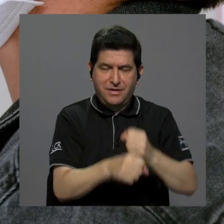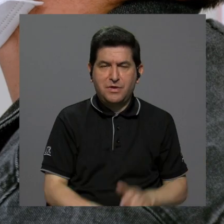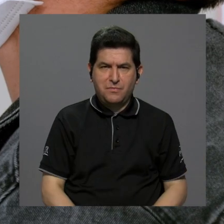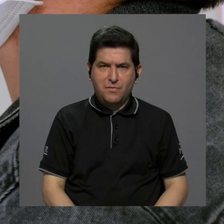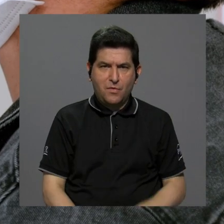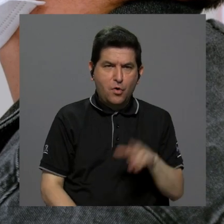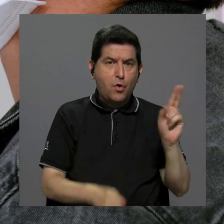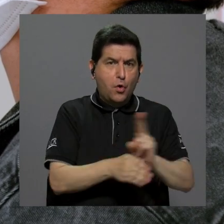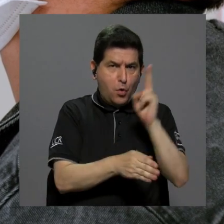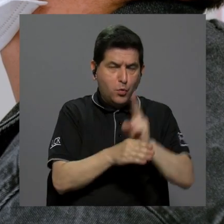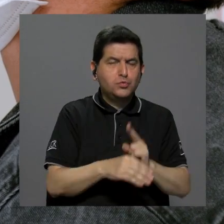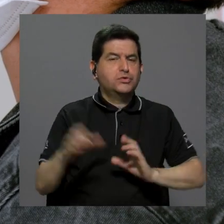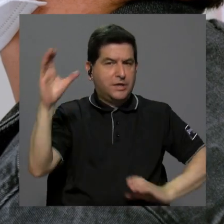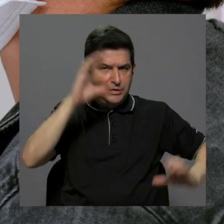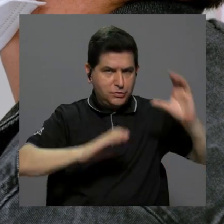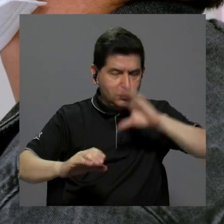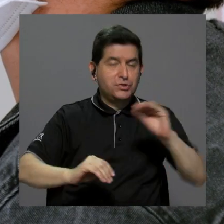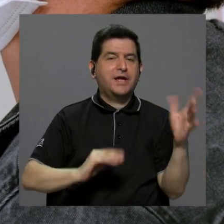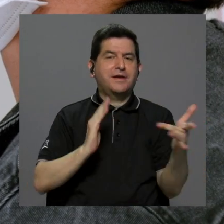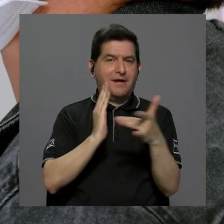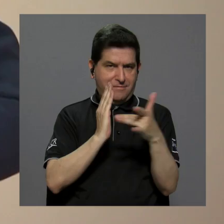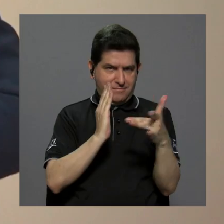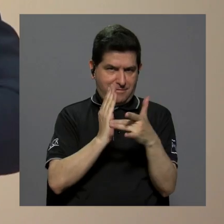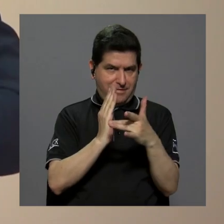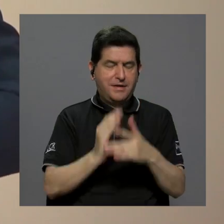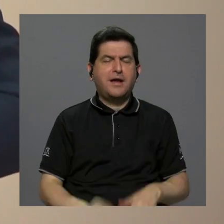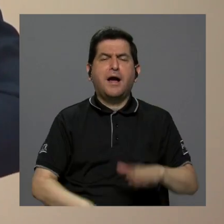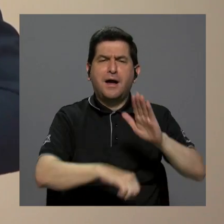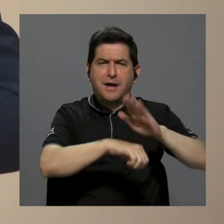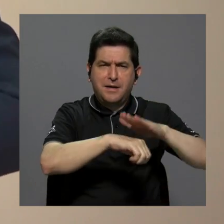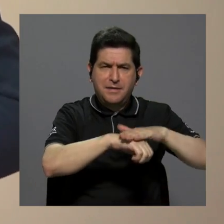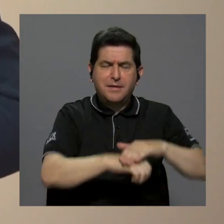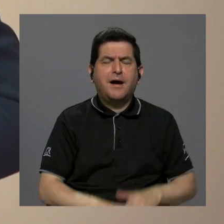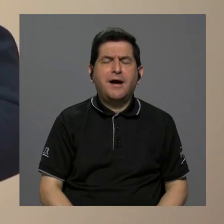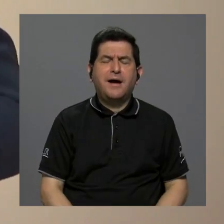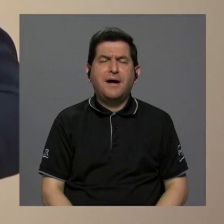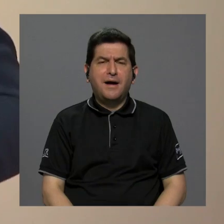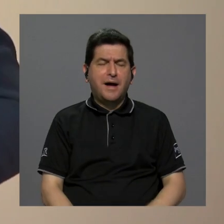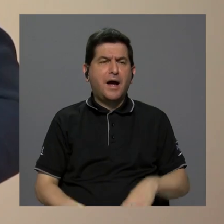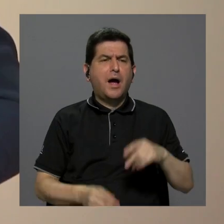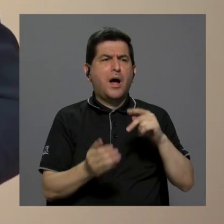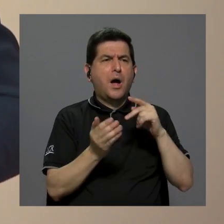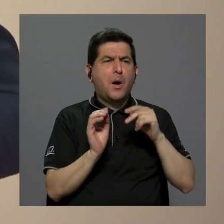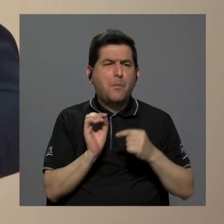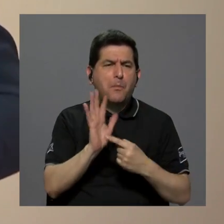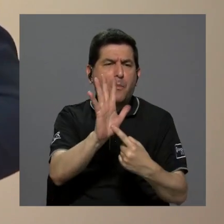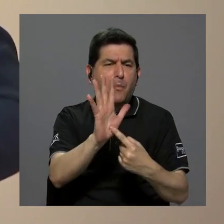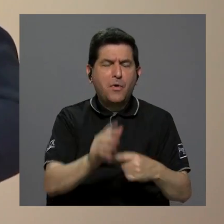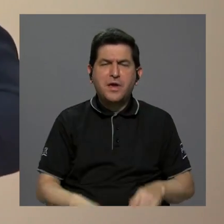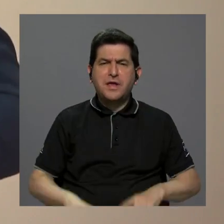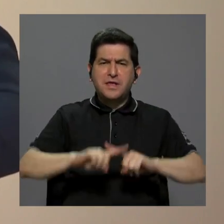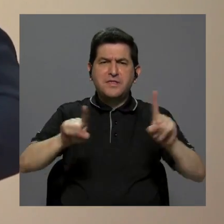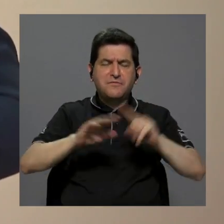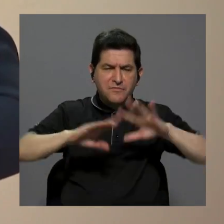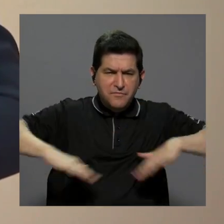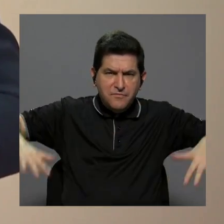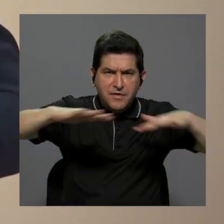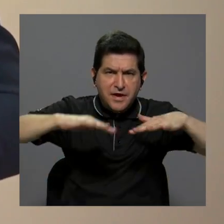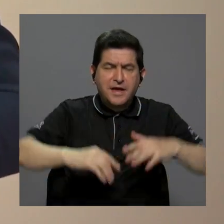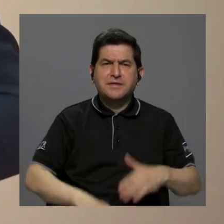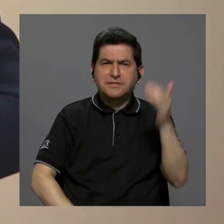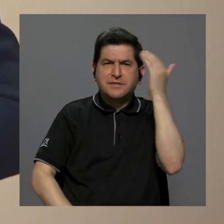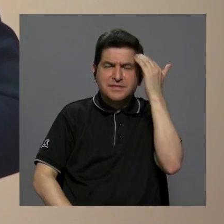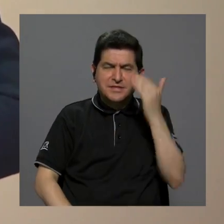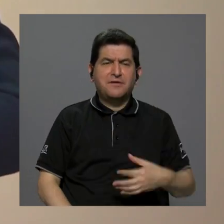que, haciendo uso de la ciencia y la técnica, preparó proyecciones y escenarios para conocer día a día